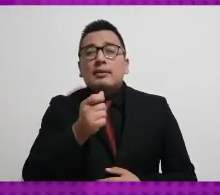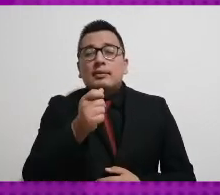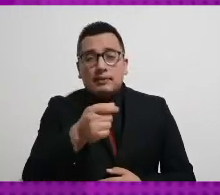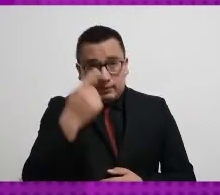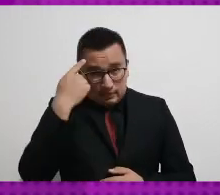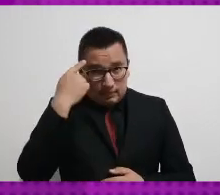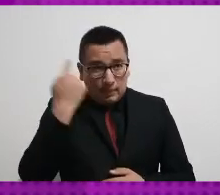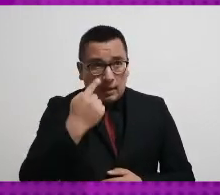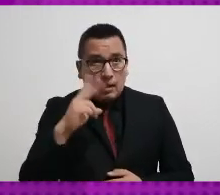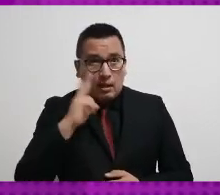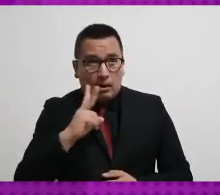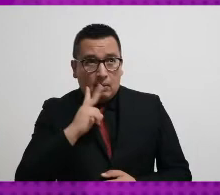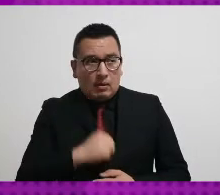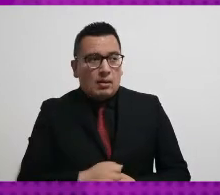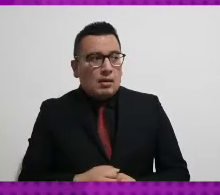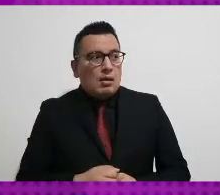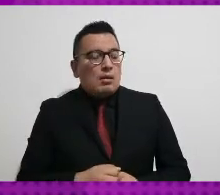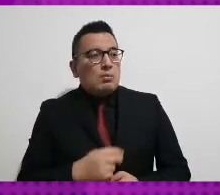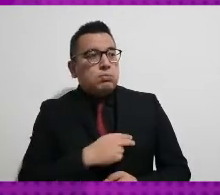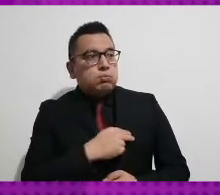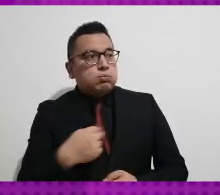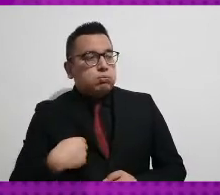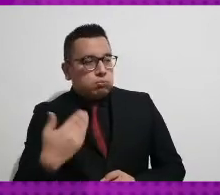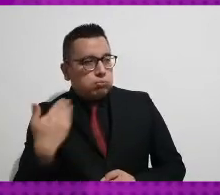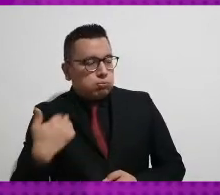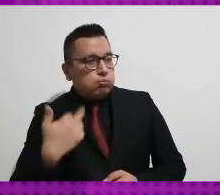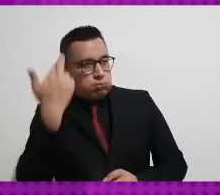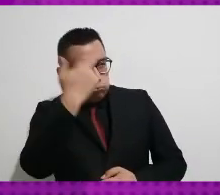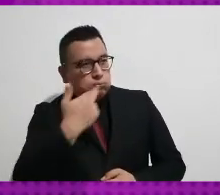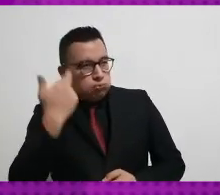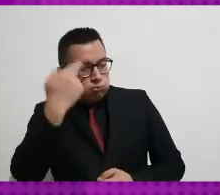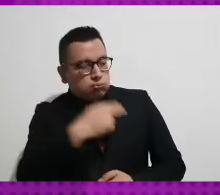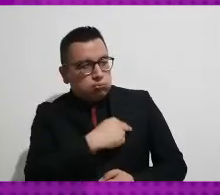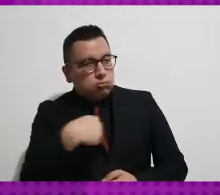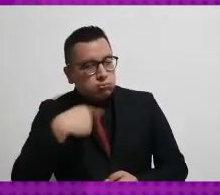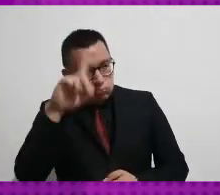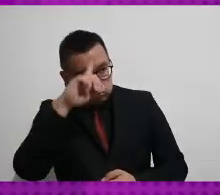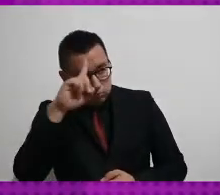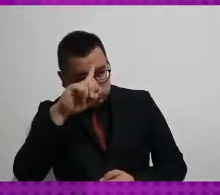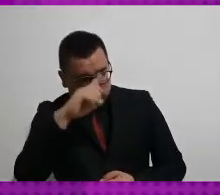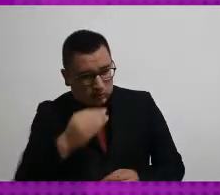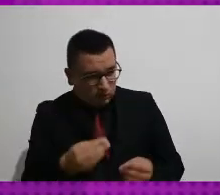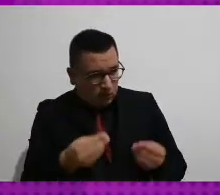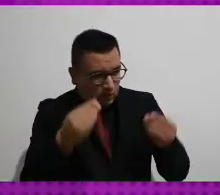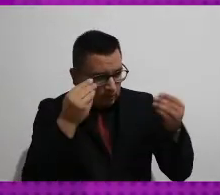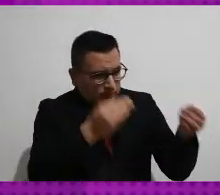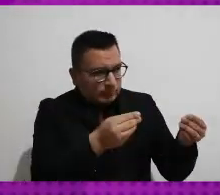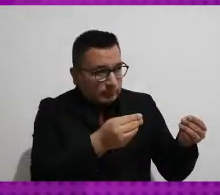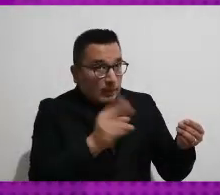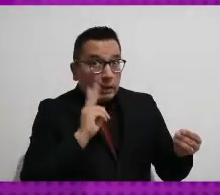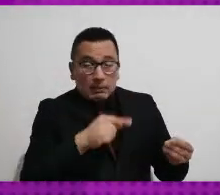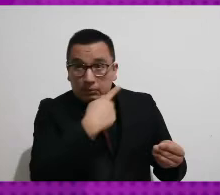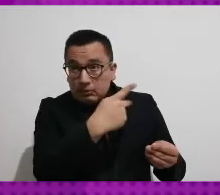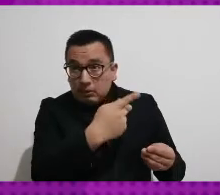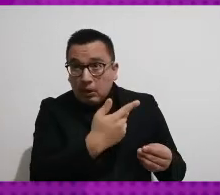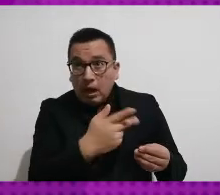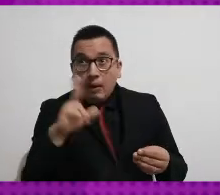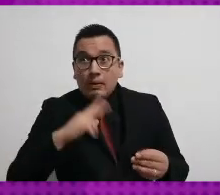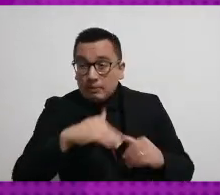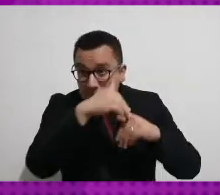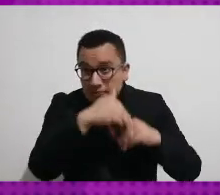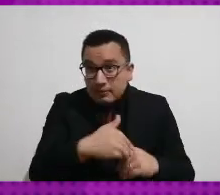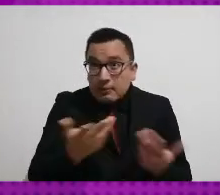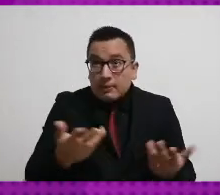ente auditado cumple con los criterios que mencionamos al principio, con los criterios aplicables. Esto quiere decir que si el